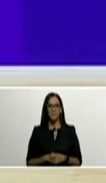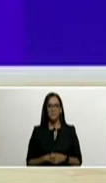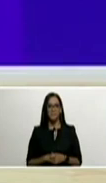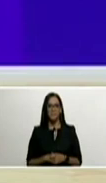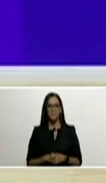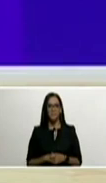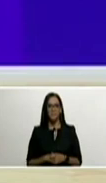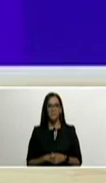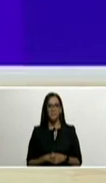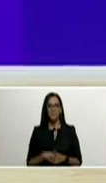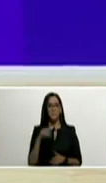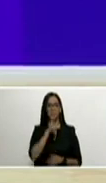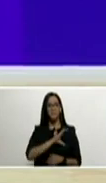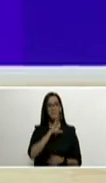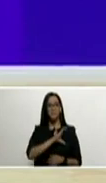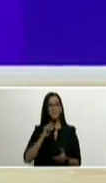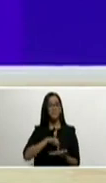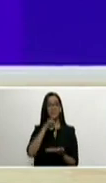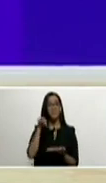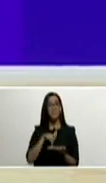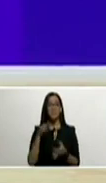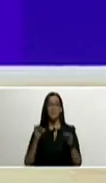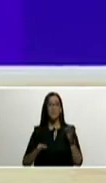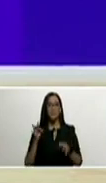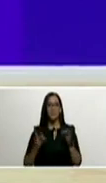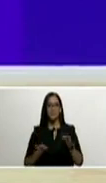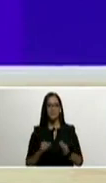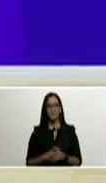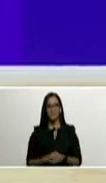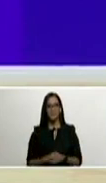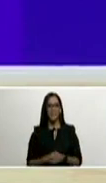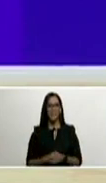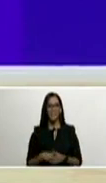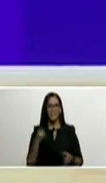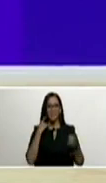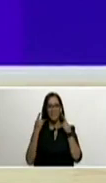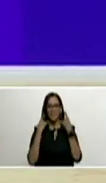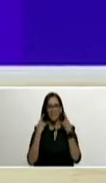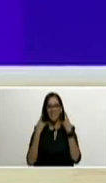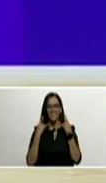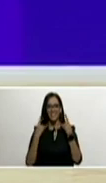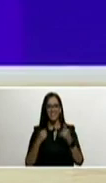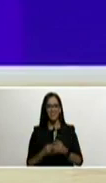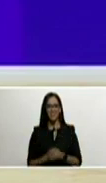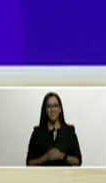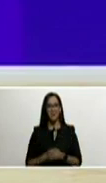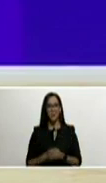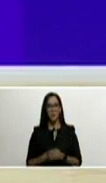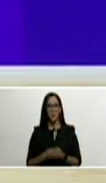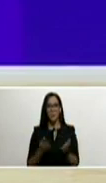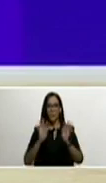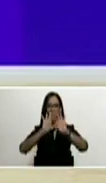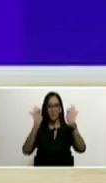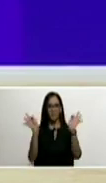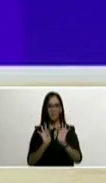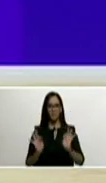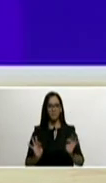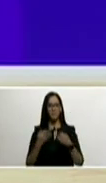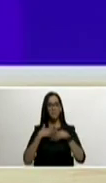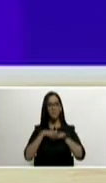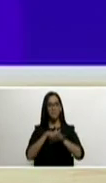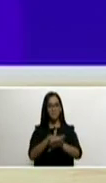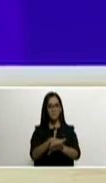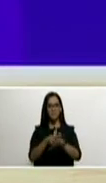Y desde la Comisión Nacional de Justicia vamos a activar un mecanismo integral